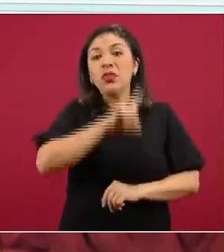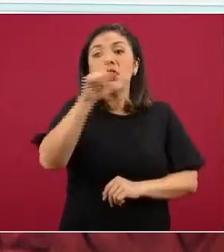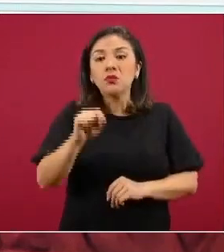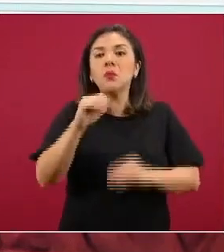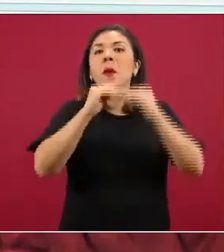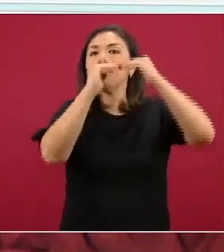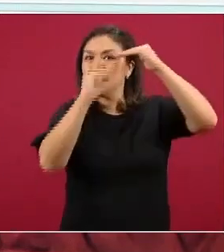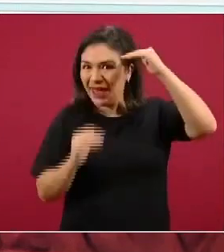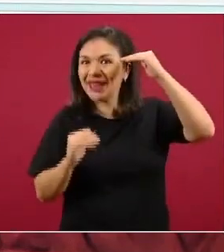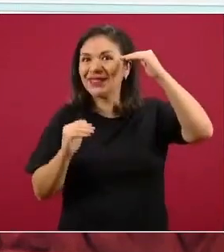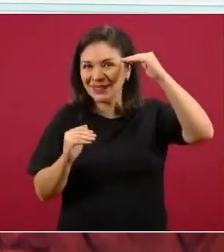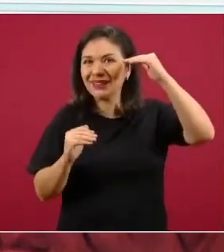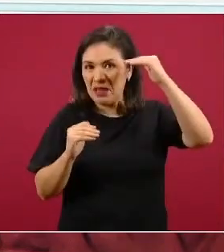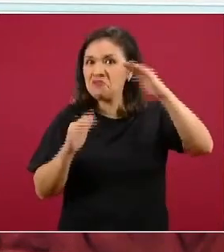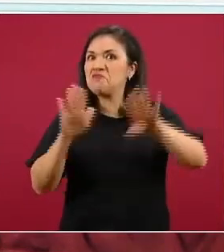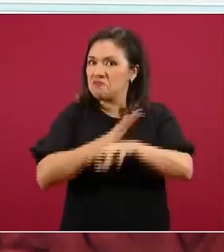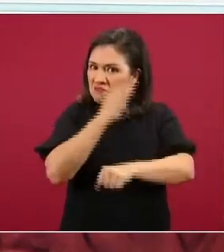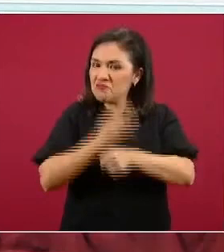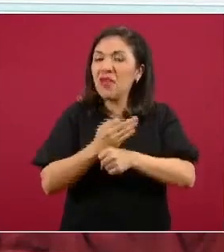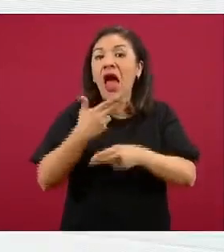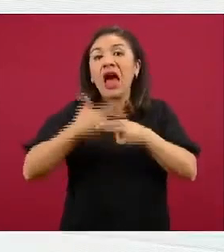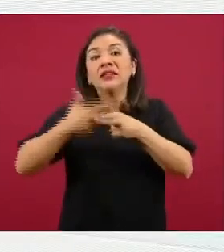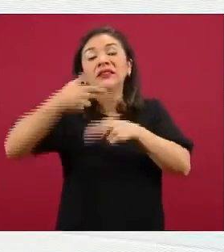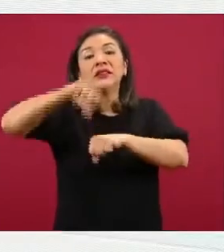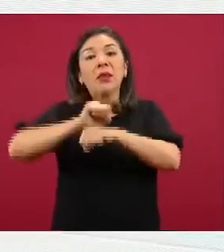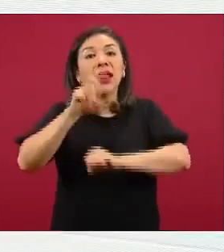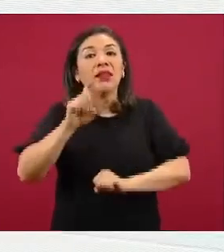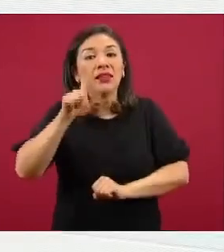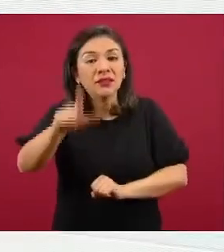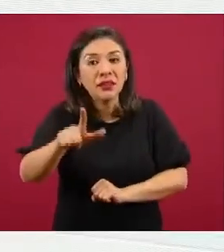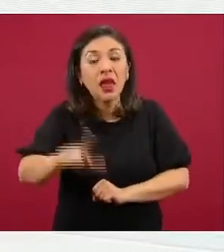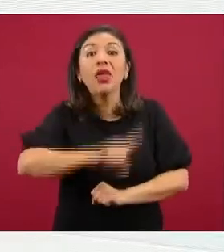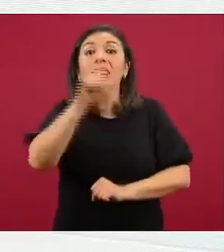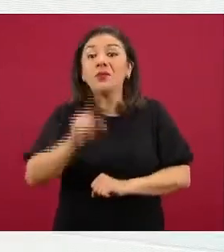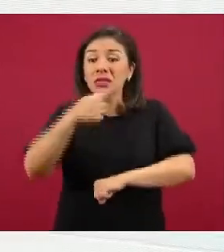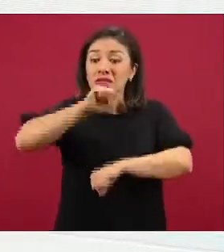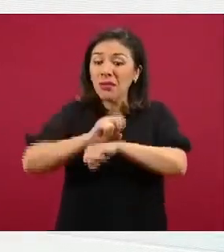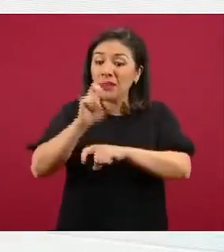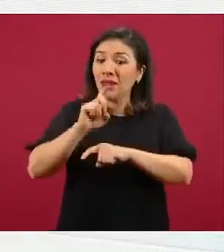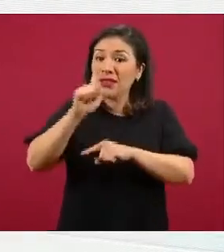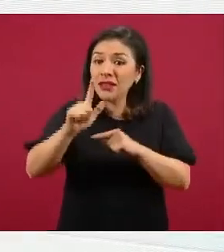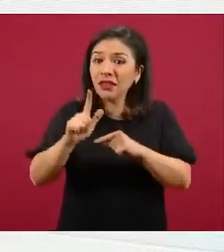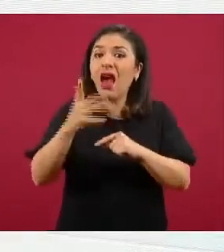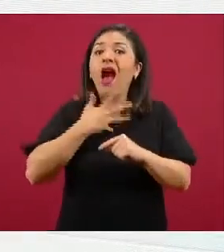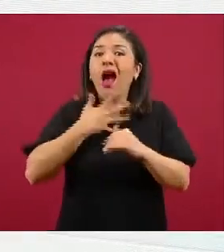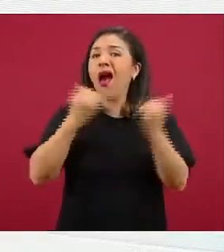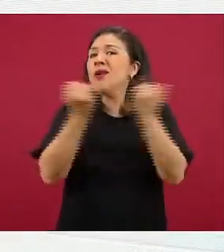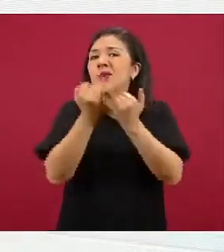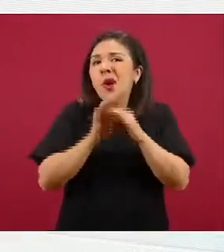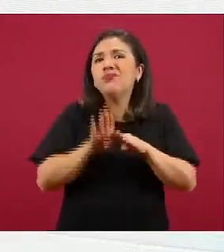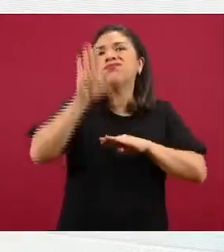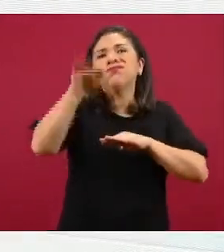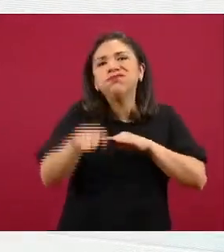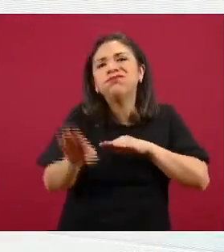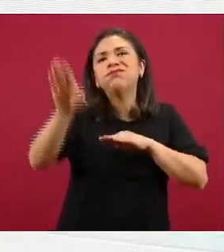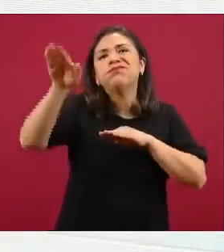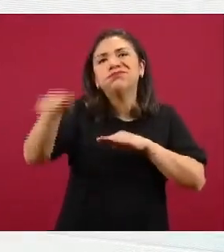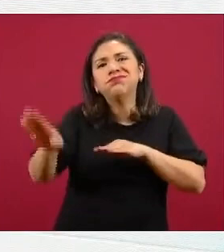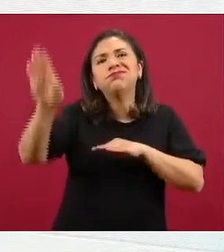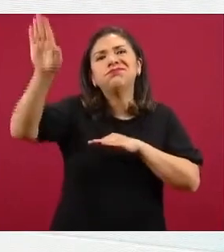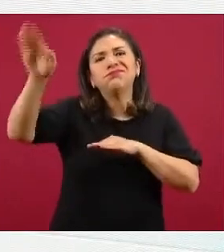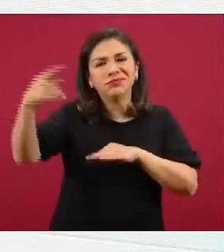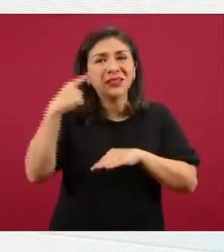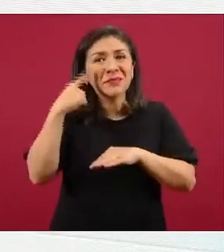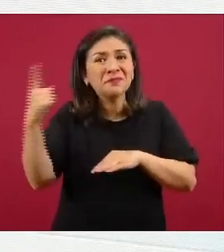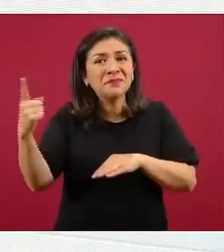hubo un descenso considerable hasta la semana 37, y de la semana 37 hemos tenido un ascenso de estos casos